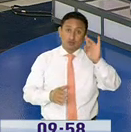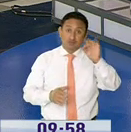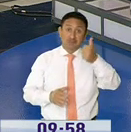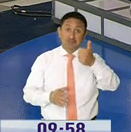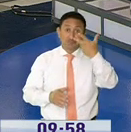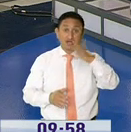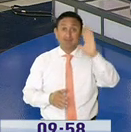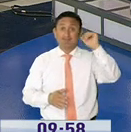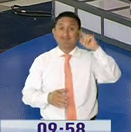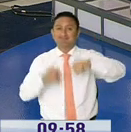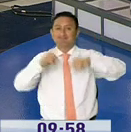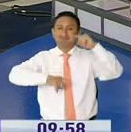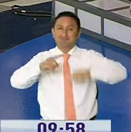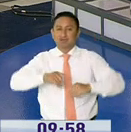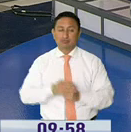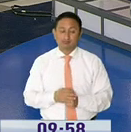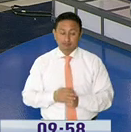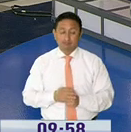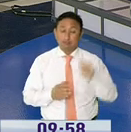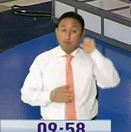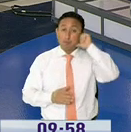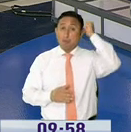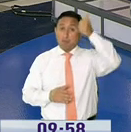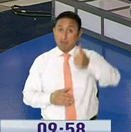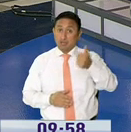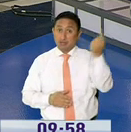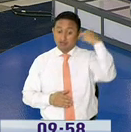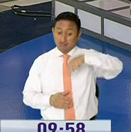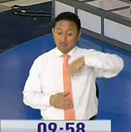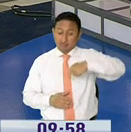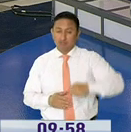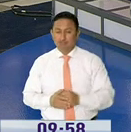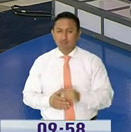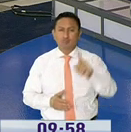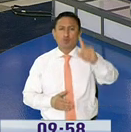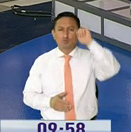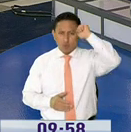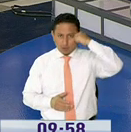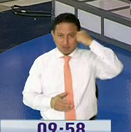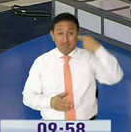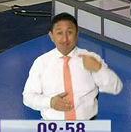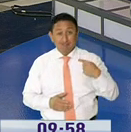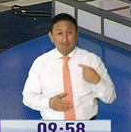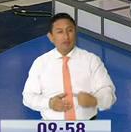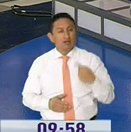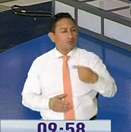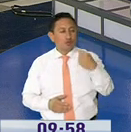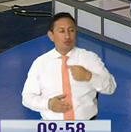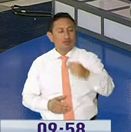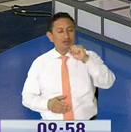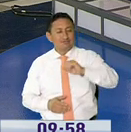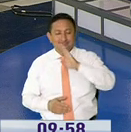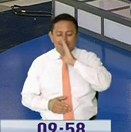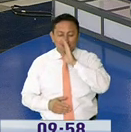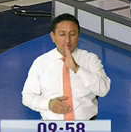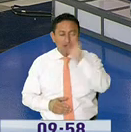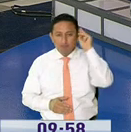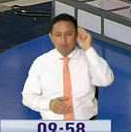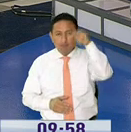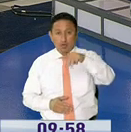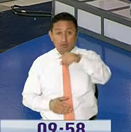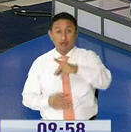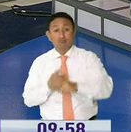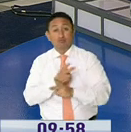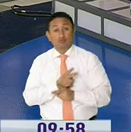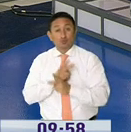es, nos vamos, amigos televidentes, estaremos el día de mañana nuevamente con ustedes y recordarles lo que todos los días, a toda hora, tratamos de decirle, y es que tome las